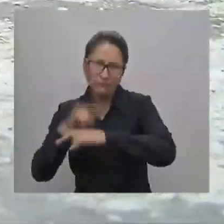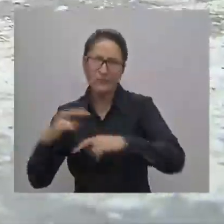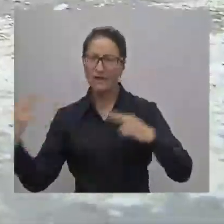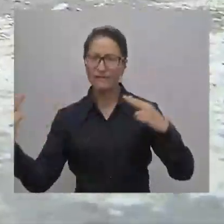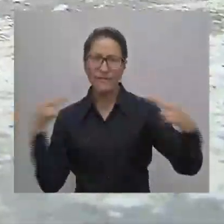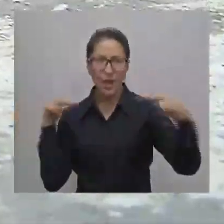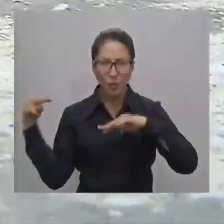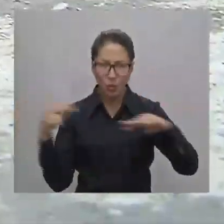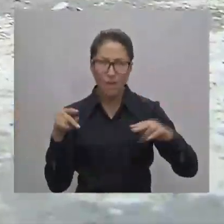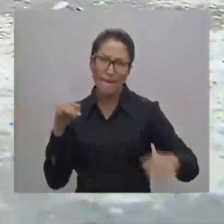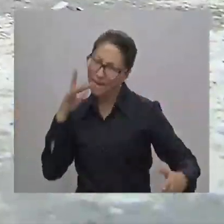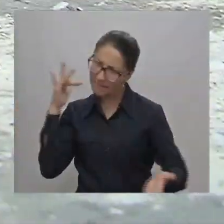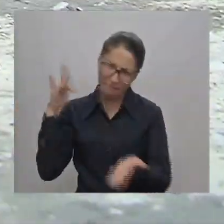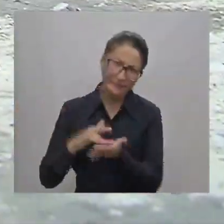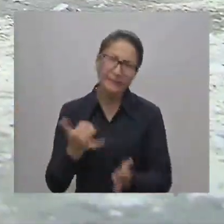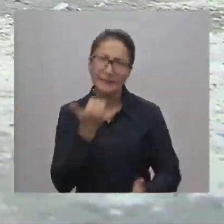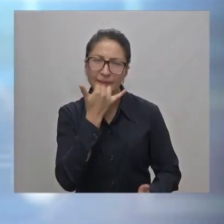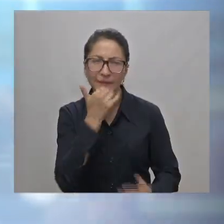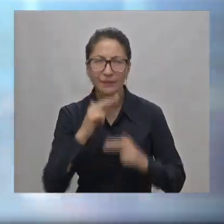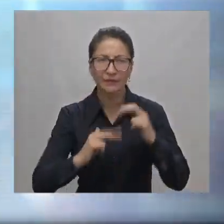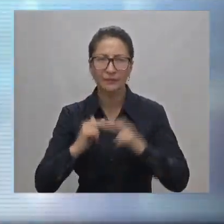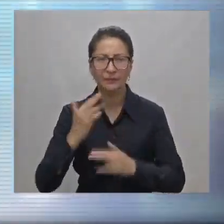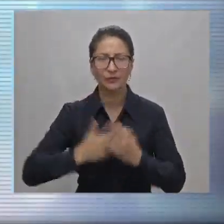y de las Vedurías Ciudadanas.